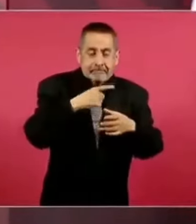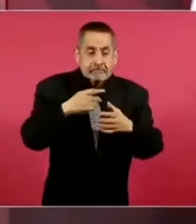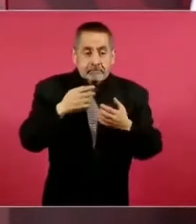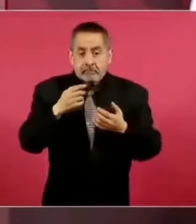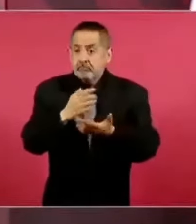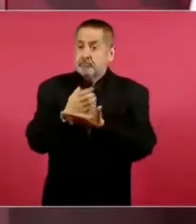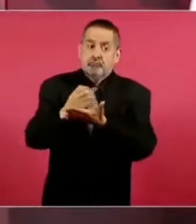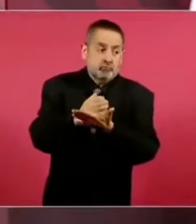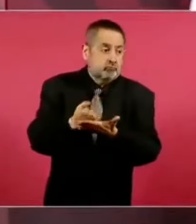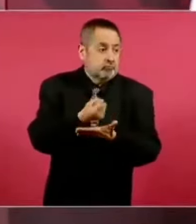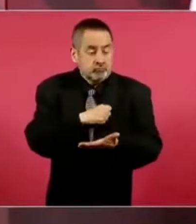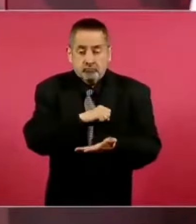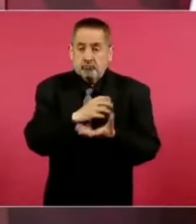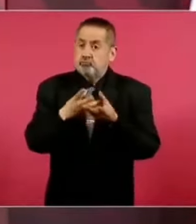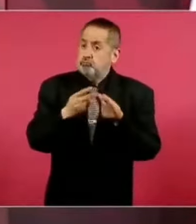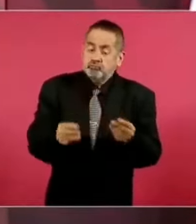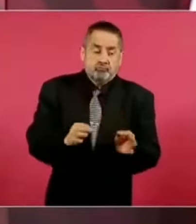curan